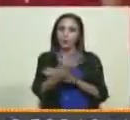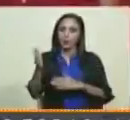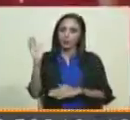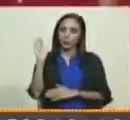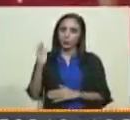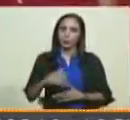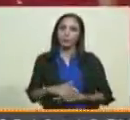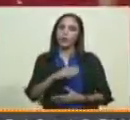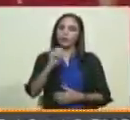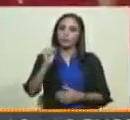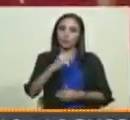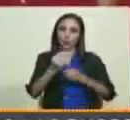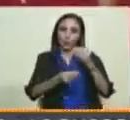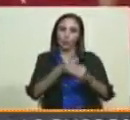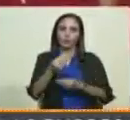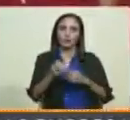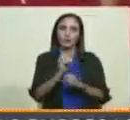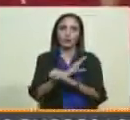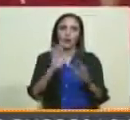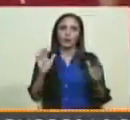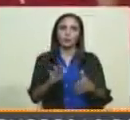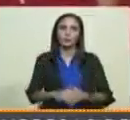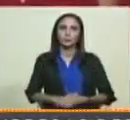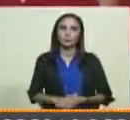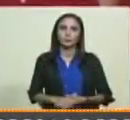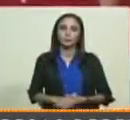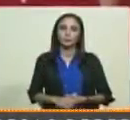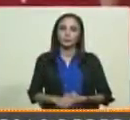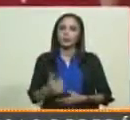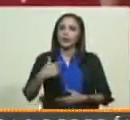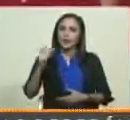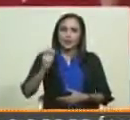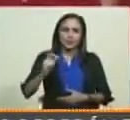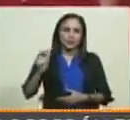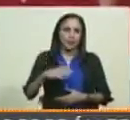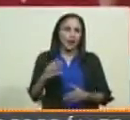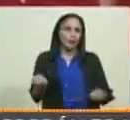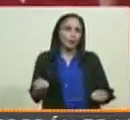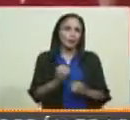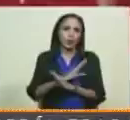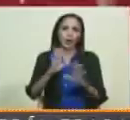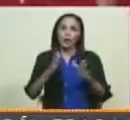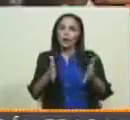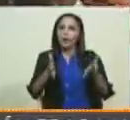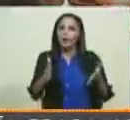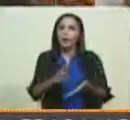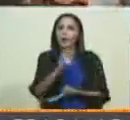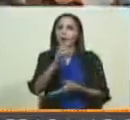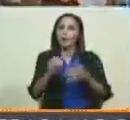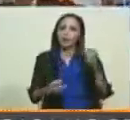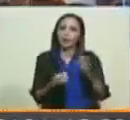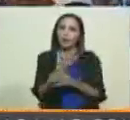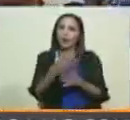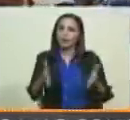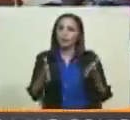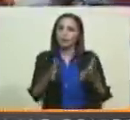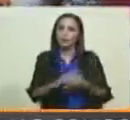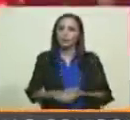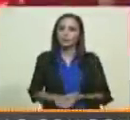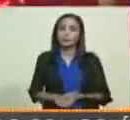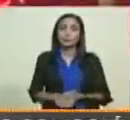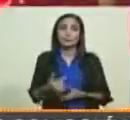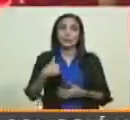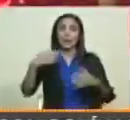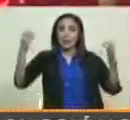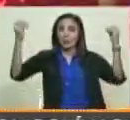así será. Por eso necesitamos una gran victoria el 20 de mayo. Este sol se